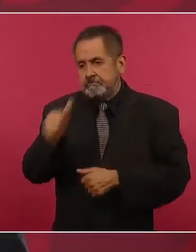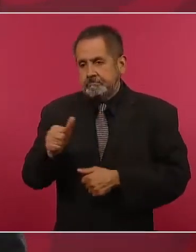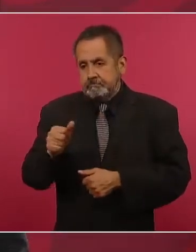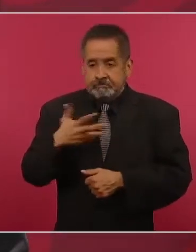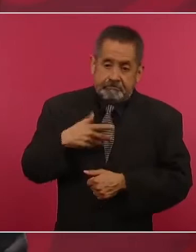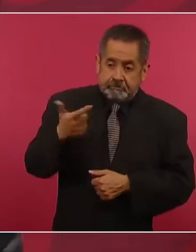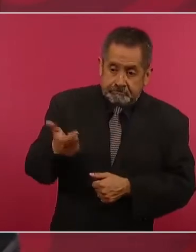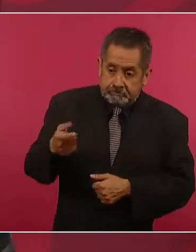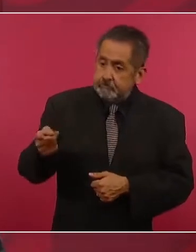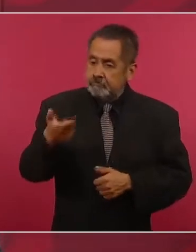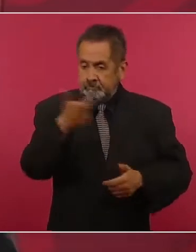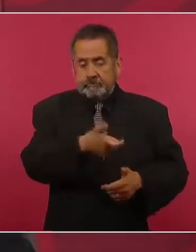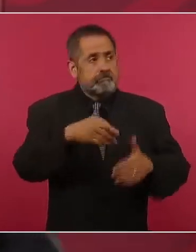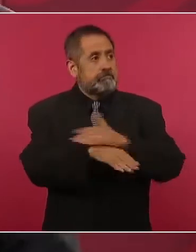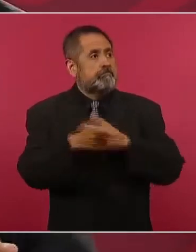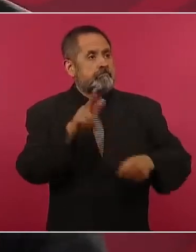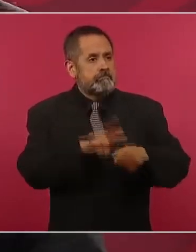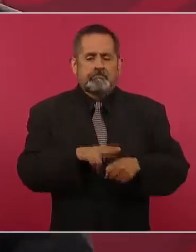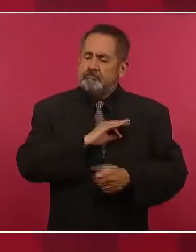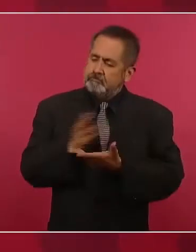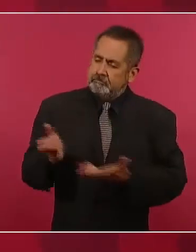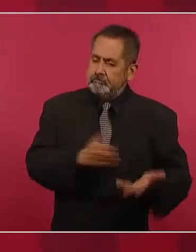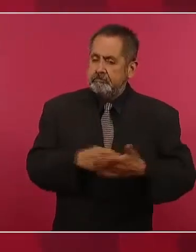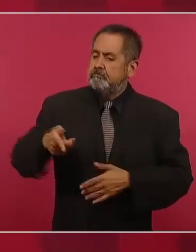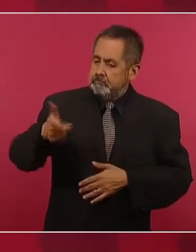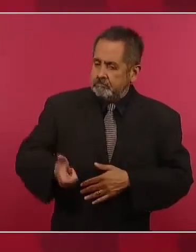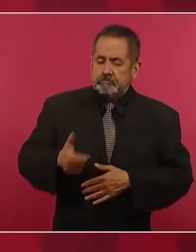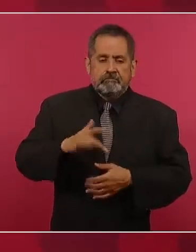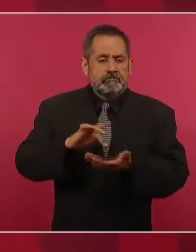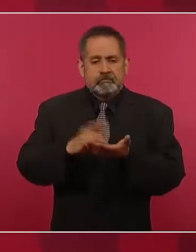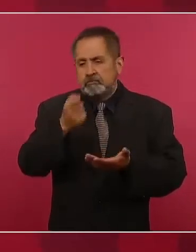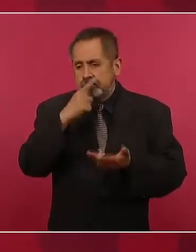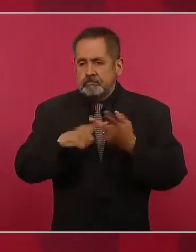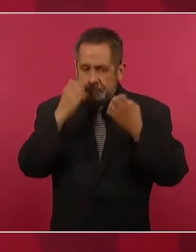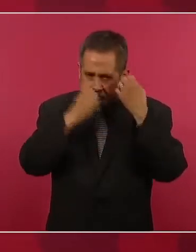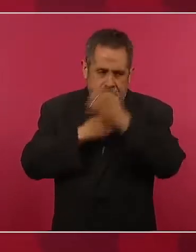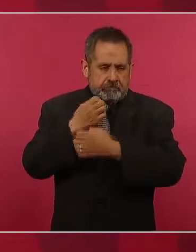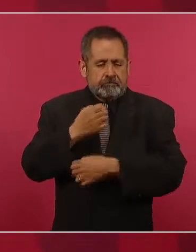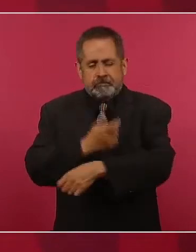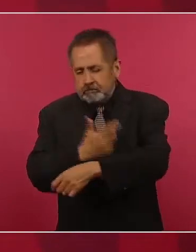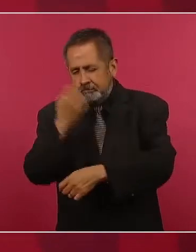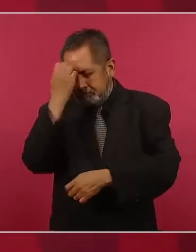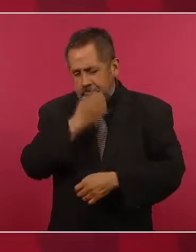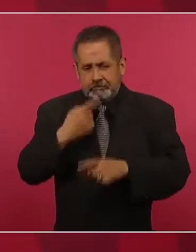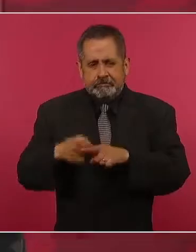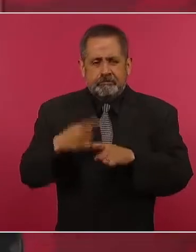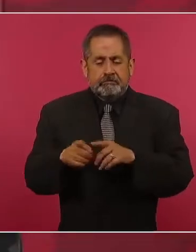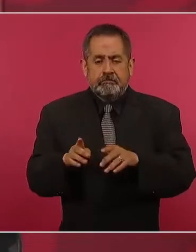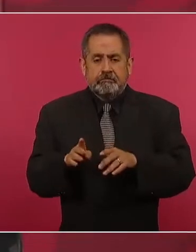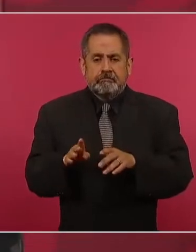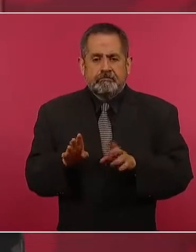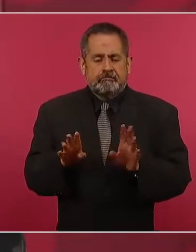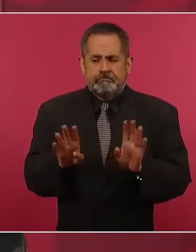para pagar un hospital, para pagar las medicinas, los estudios clínicos. Y